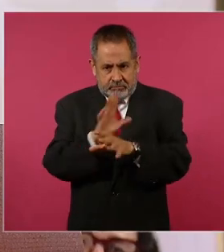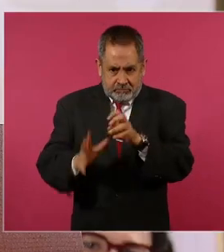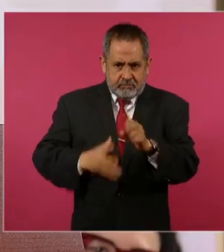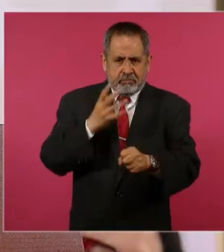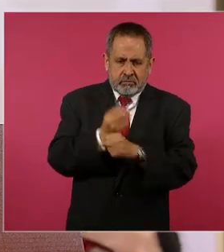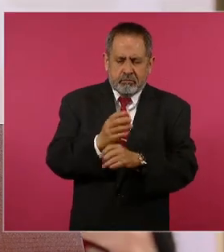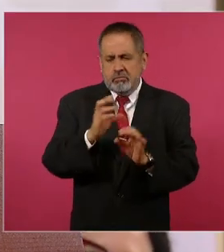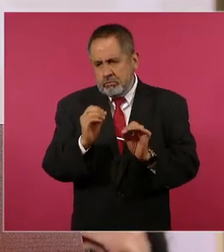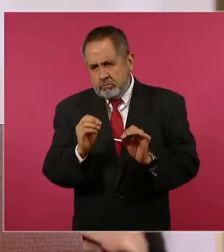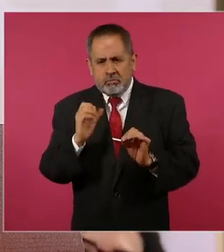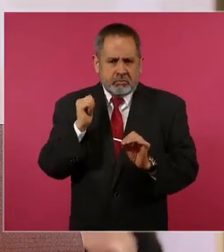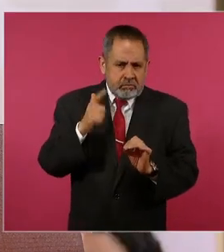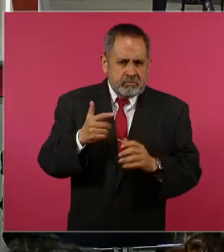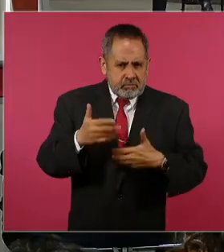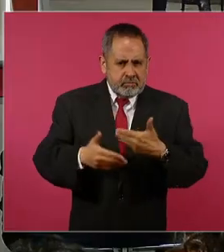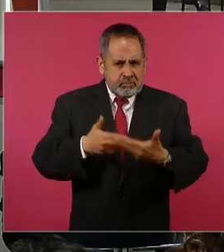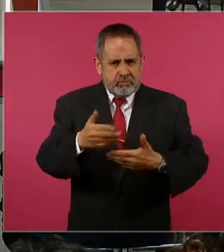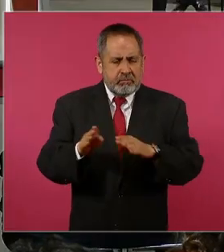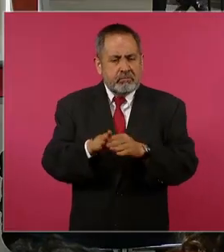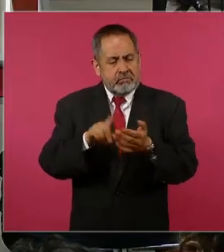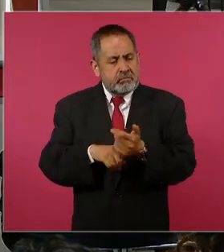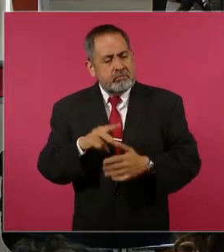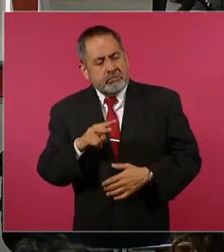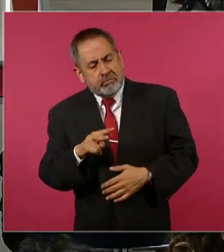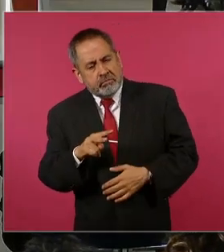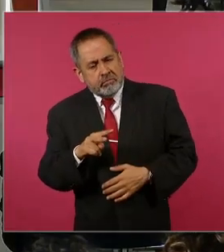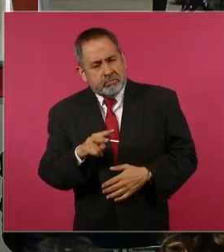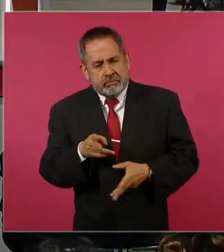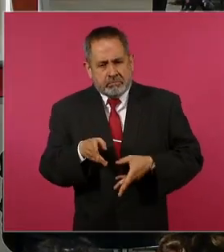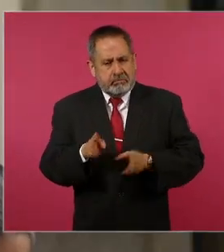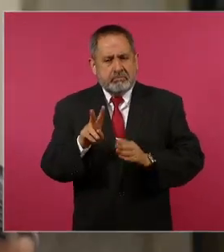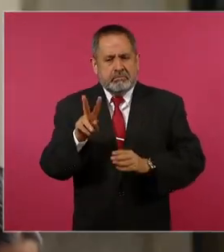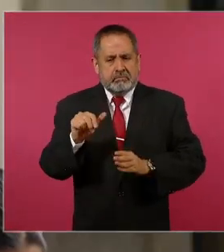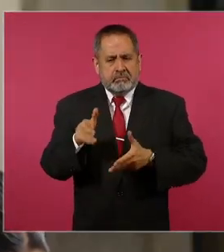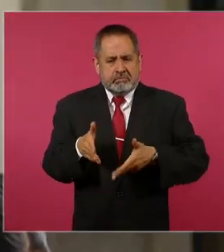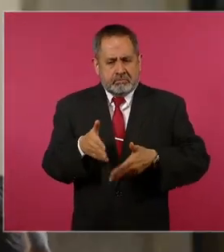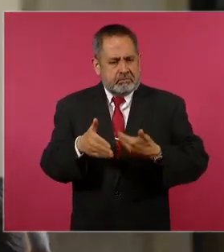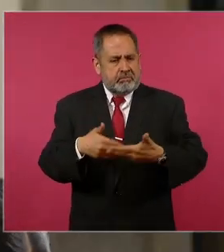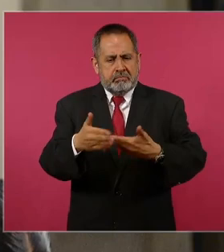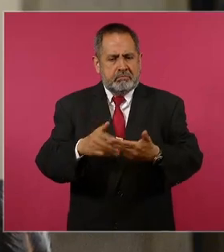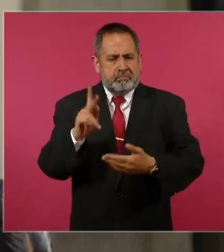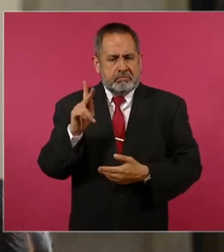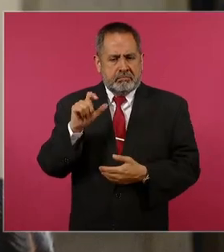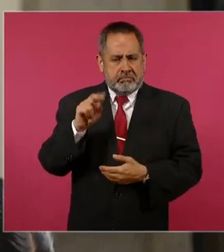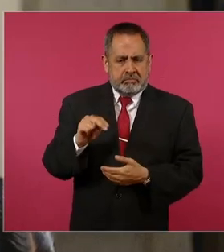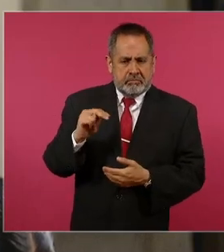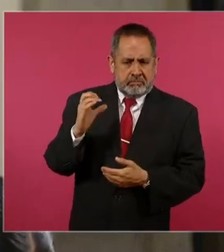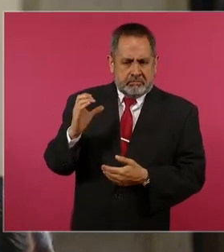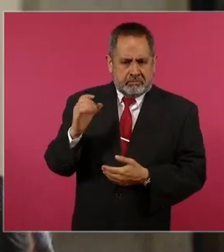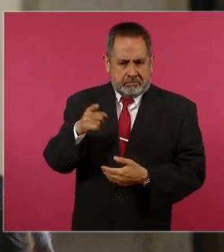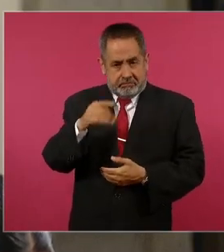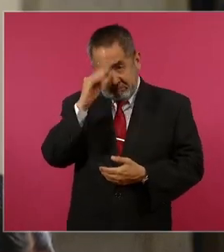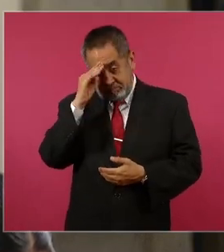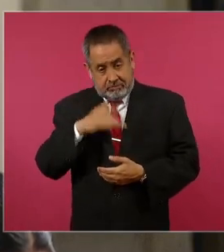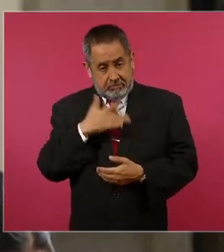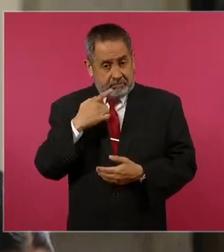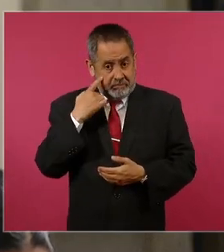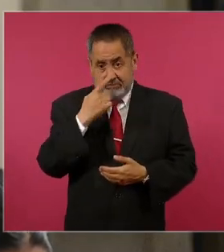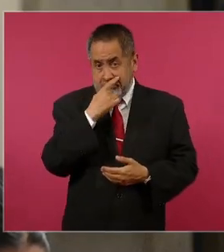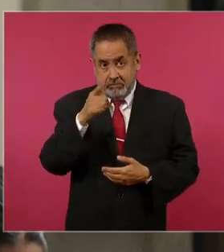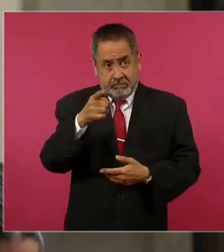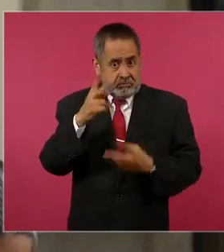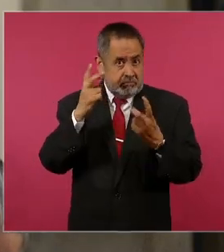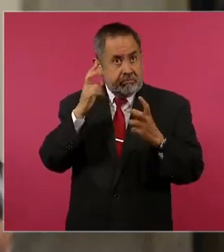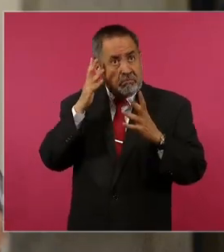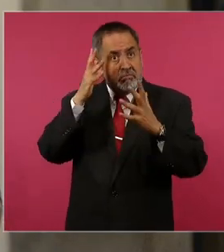o por lo menos ver ya encaminado el tema del Plan C, presidente? ¿Es un sueño